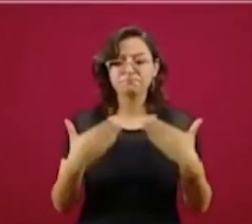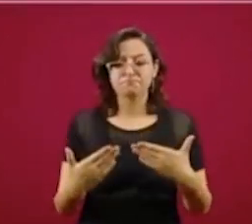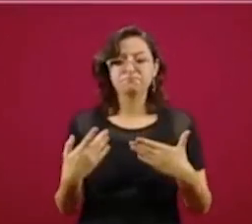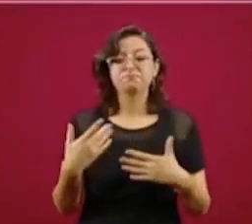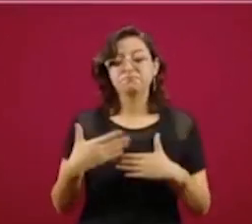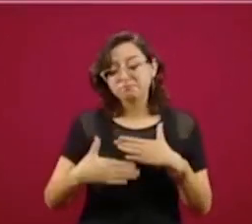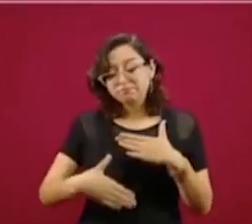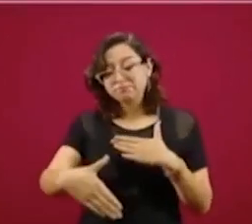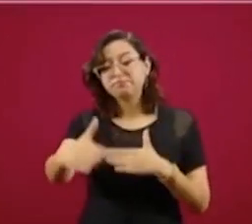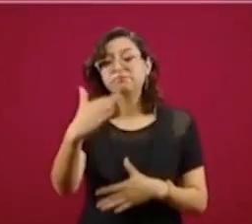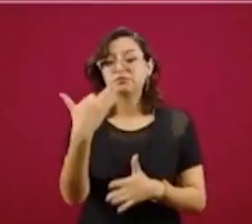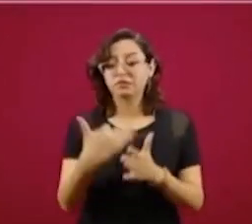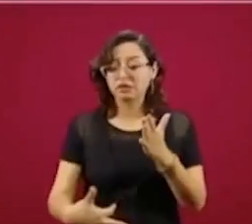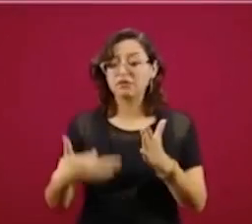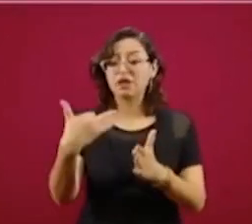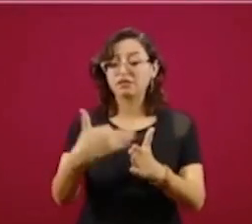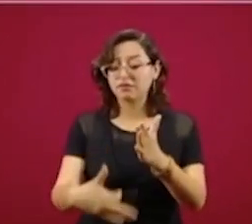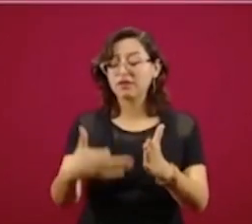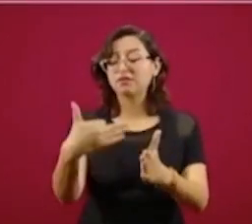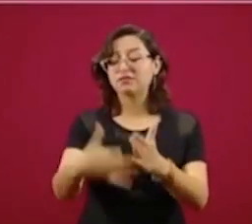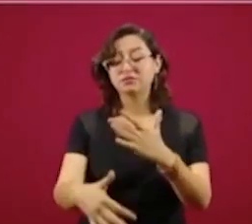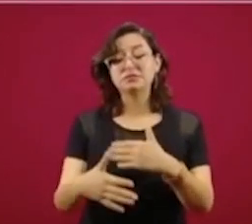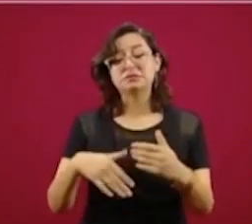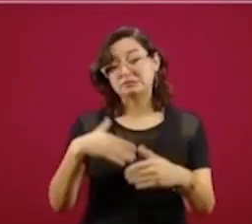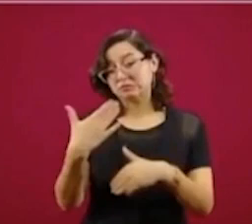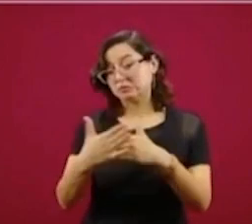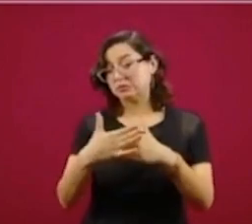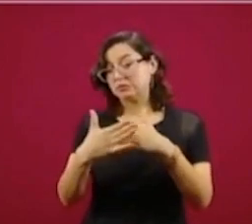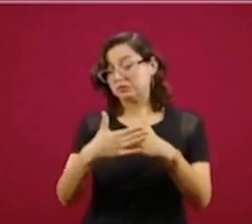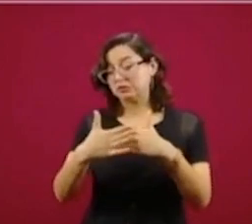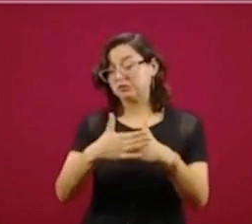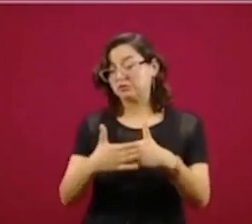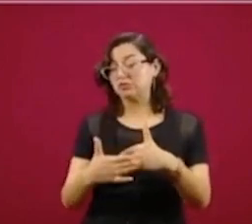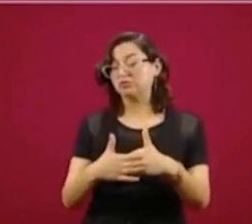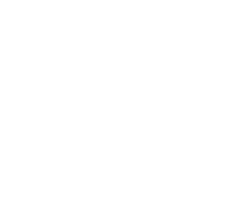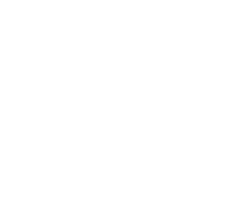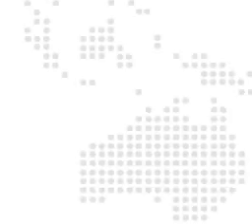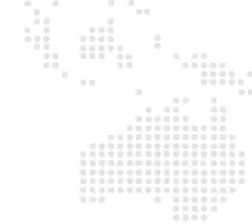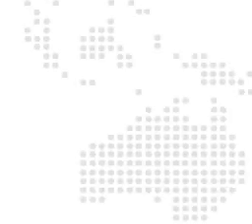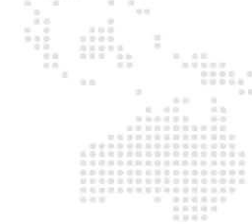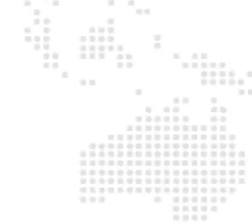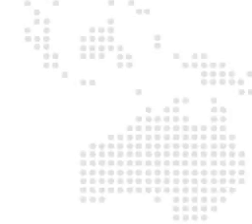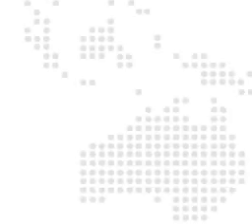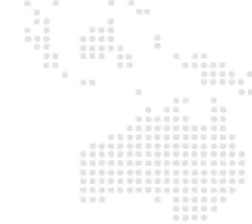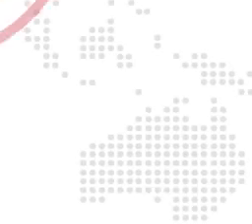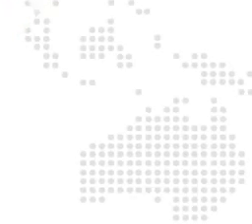días, semanas críticas, estamos seguros de que vamos por buen camino.